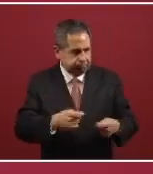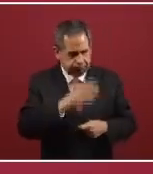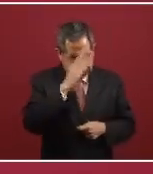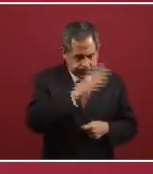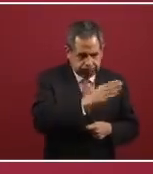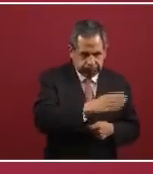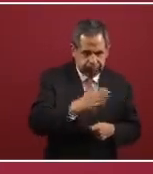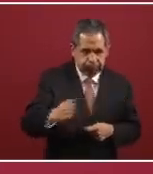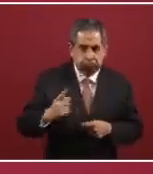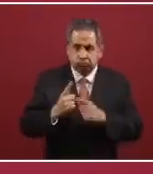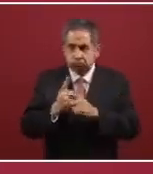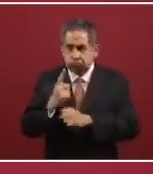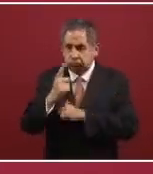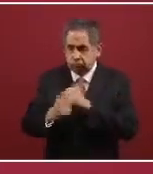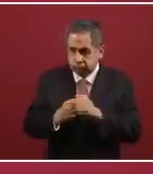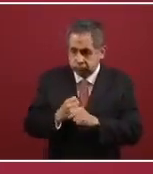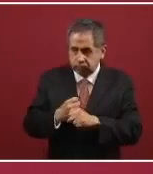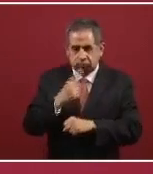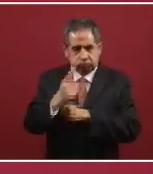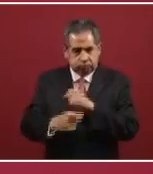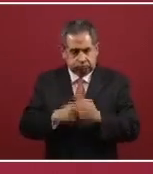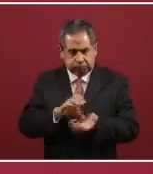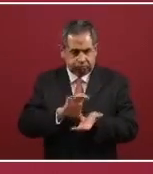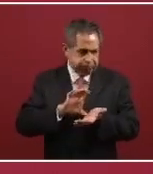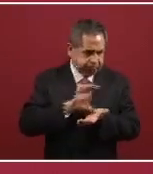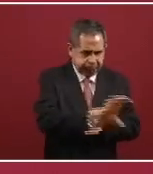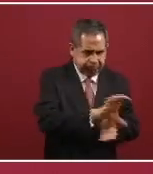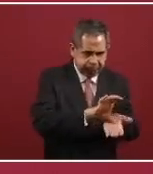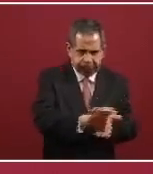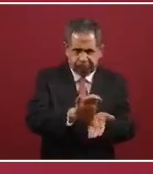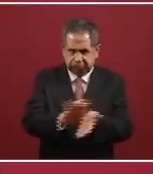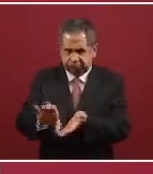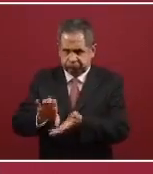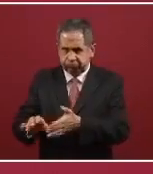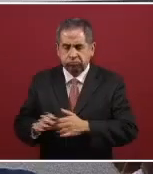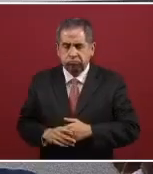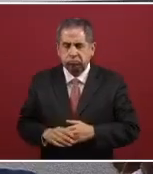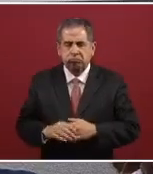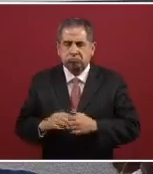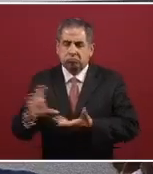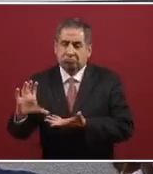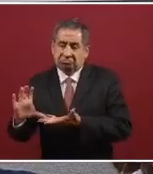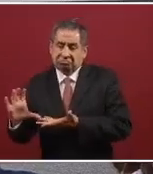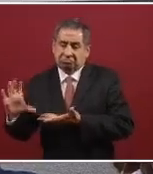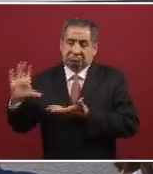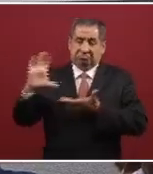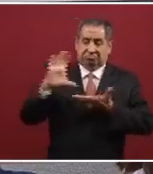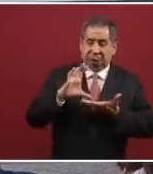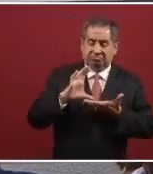Cada ciclo escolar, su presupuesto. Nada de pasar el dinero